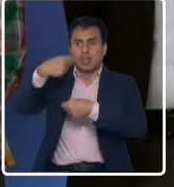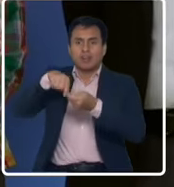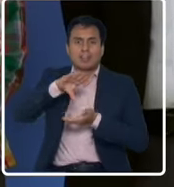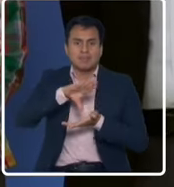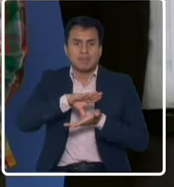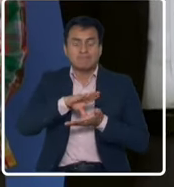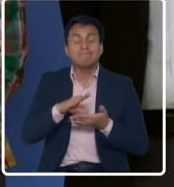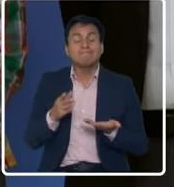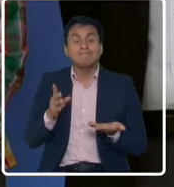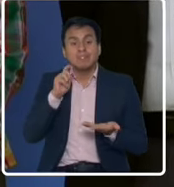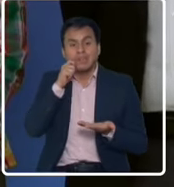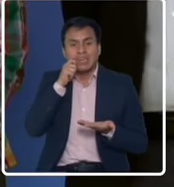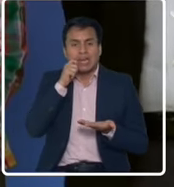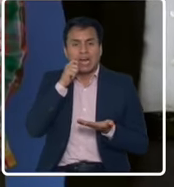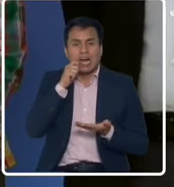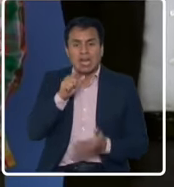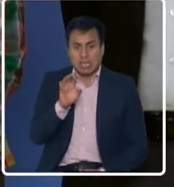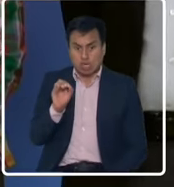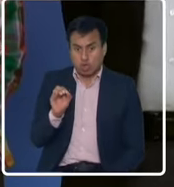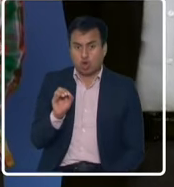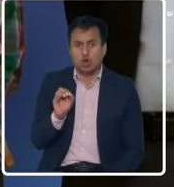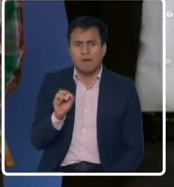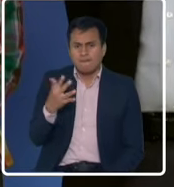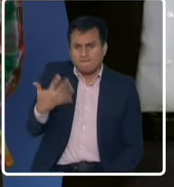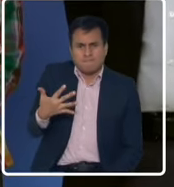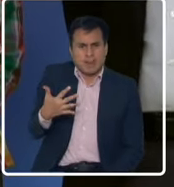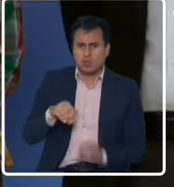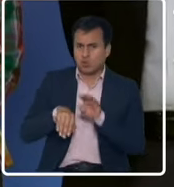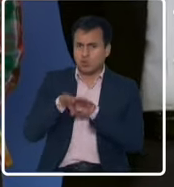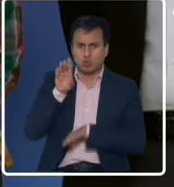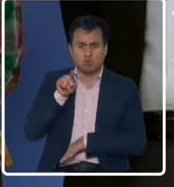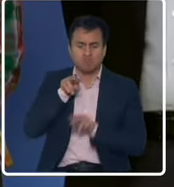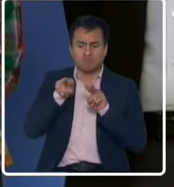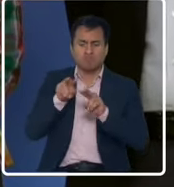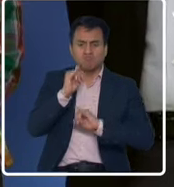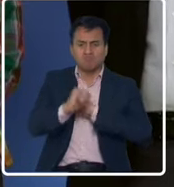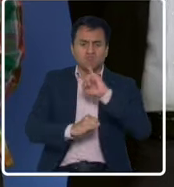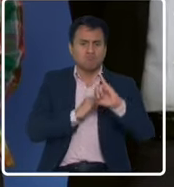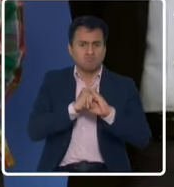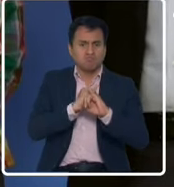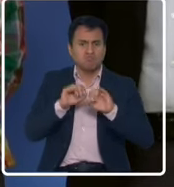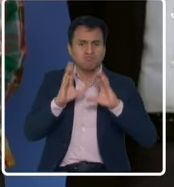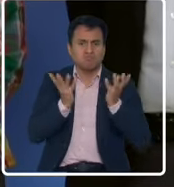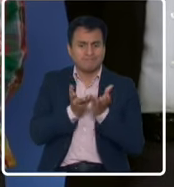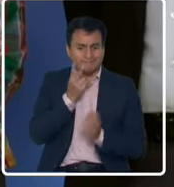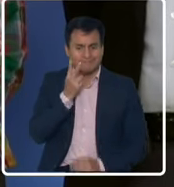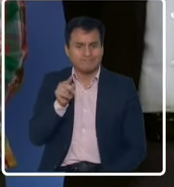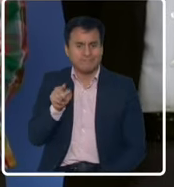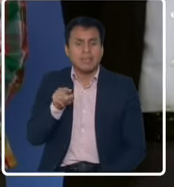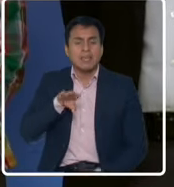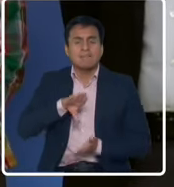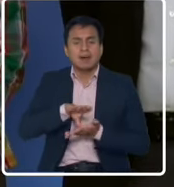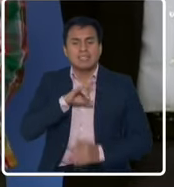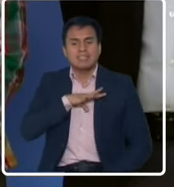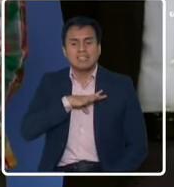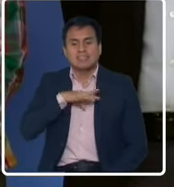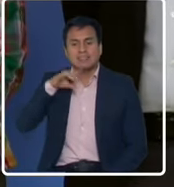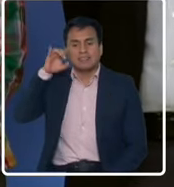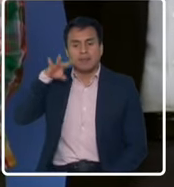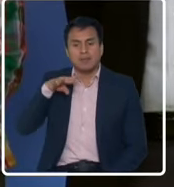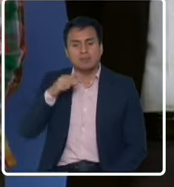país se trata toces un recurso tremendamente valioso desde el punto de vista internacional y que como país tenemos que